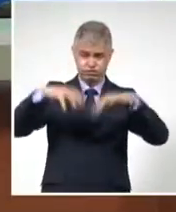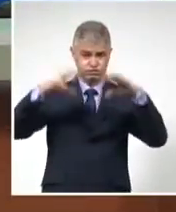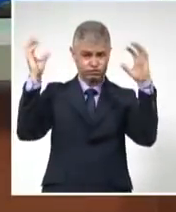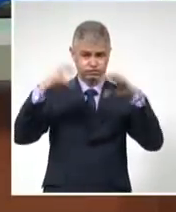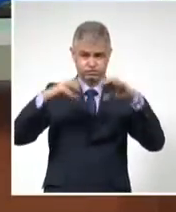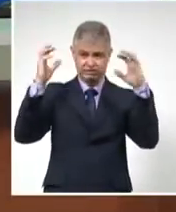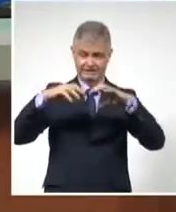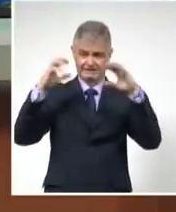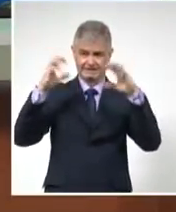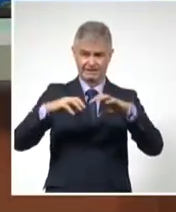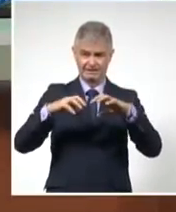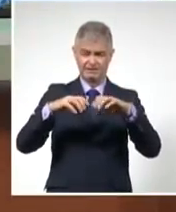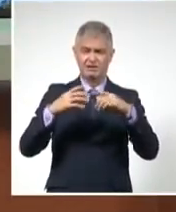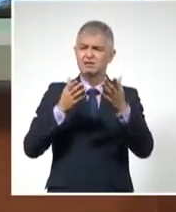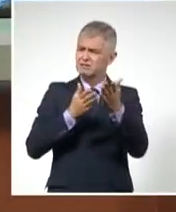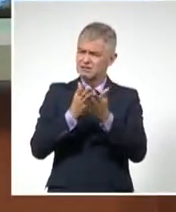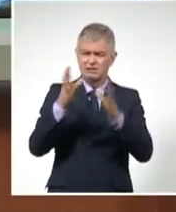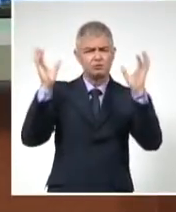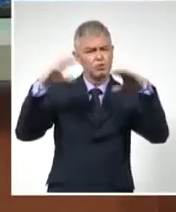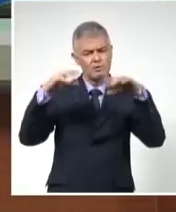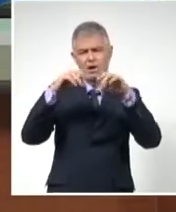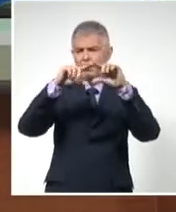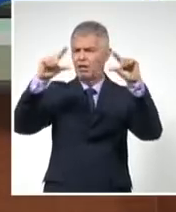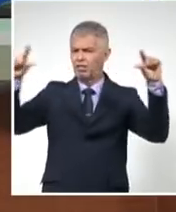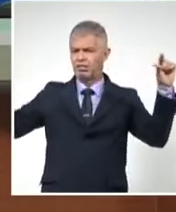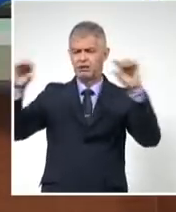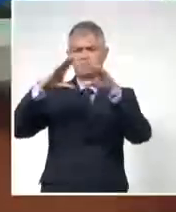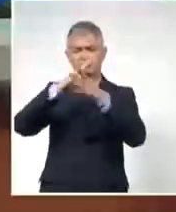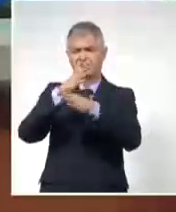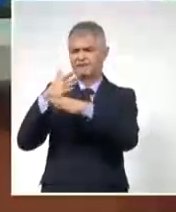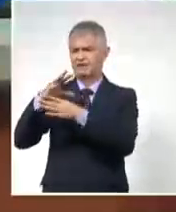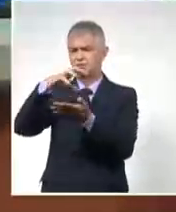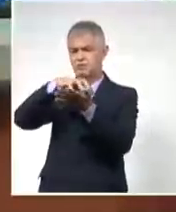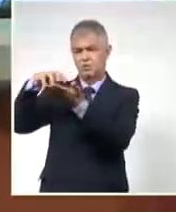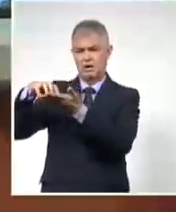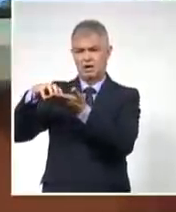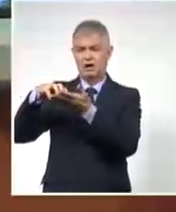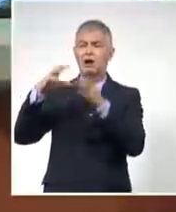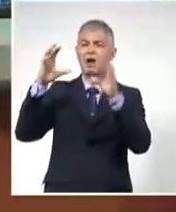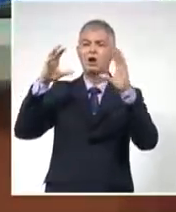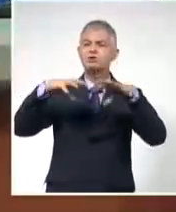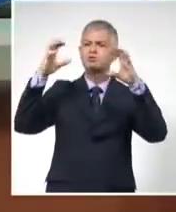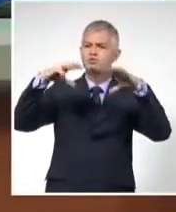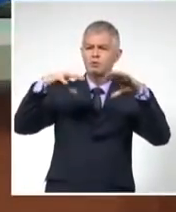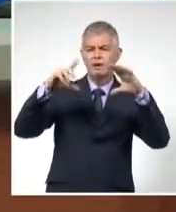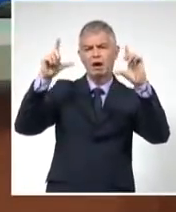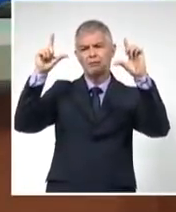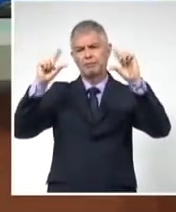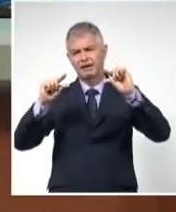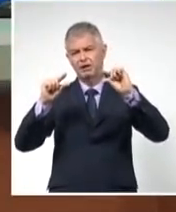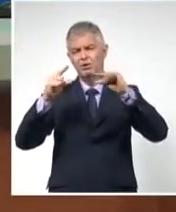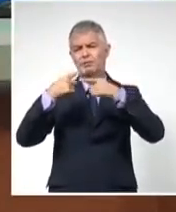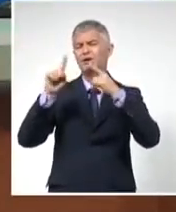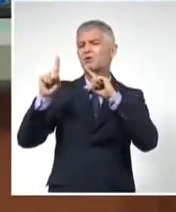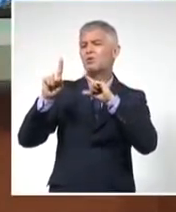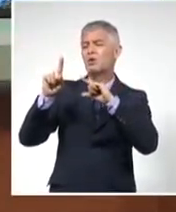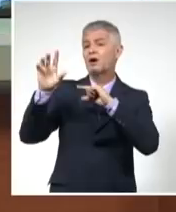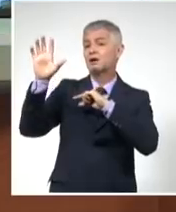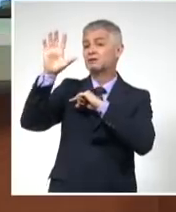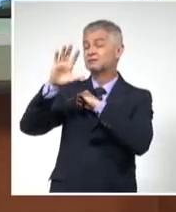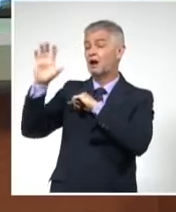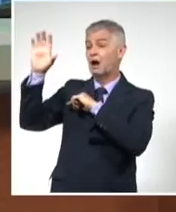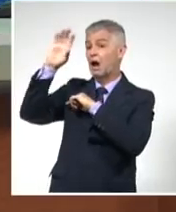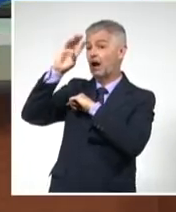lloviendo en muchos lugares. Observen que aunque la lluvia aquí ha disminuido, hay bandas de alimentación. Cuando se mueva